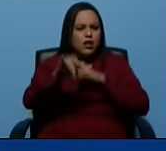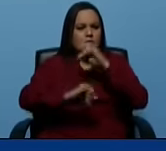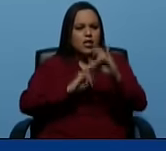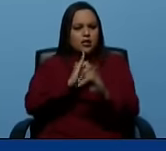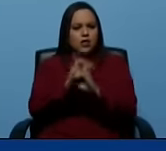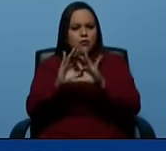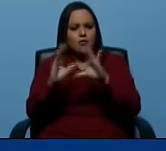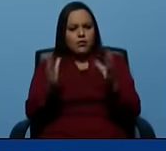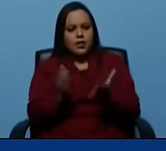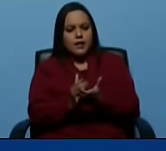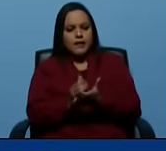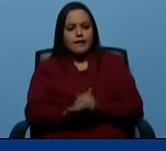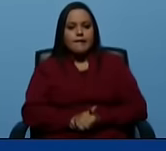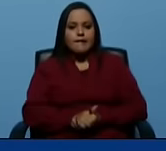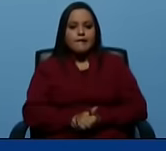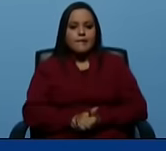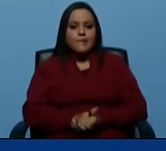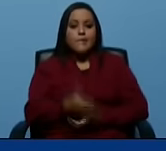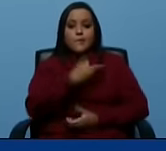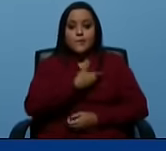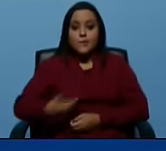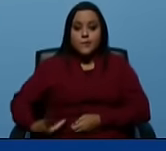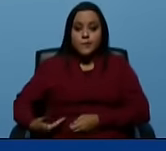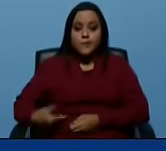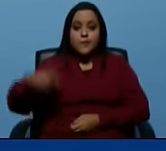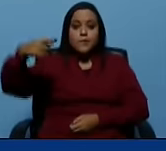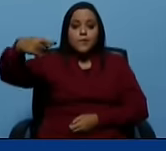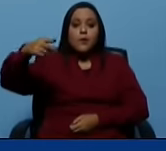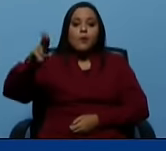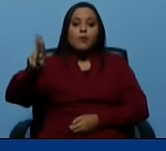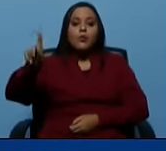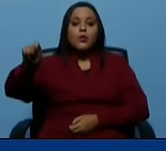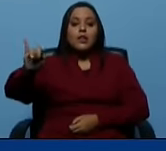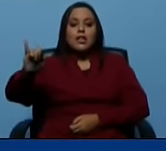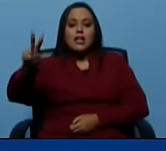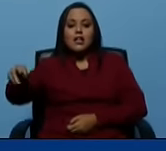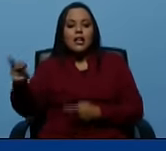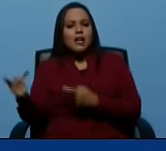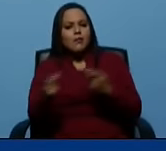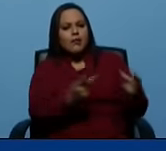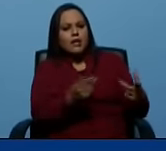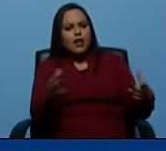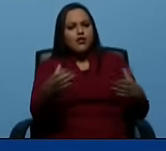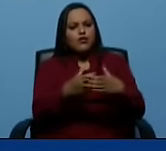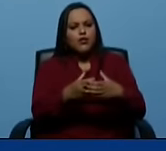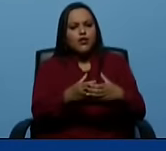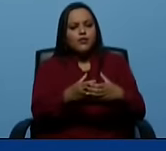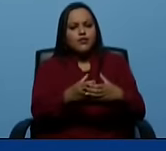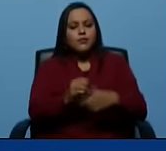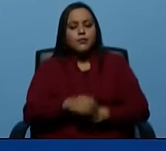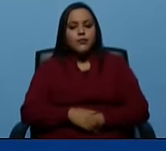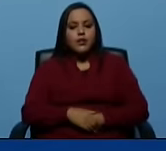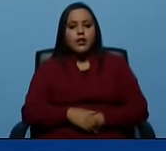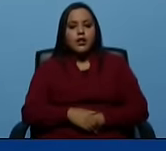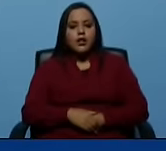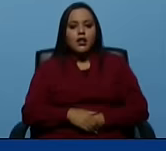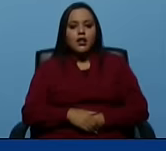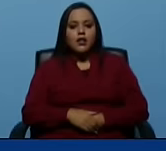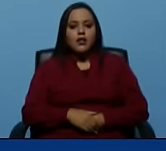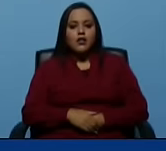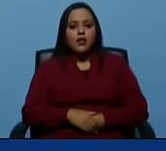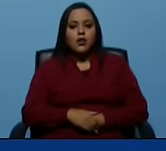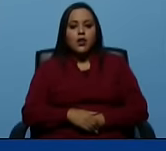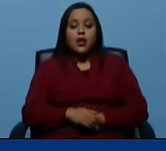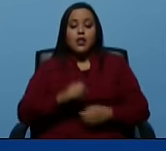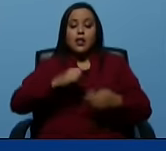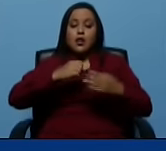Mientras eso ocurre, el presidente Putin lo invita a la cumbre de los BRICS, firma grandes acuerdos en materia de petróleo. Quisiera un análisis suyo sobre todo lo que está